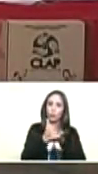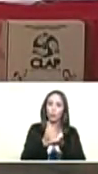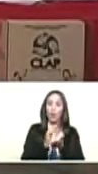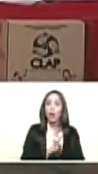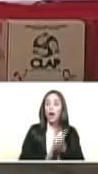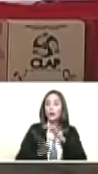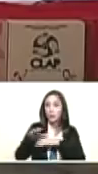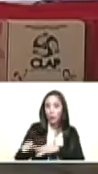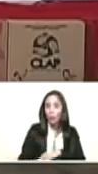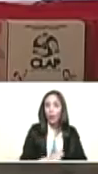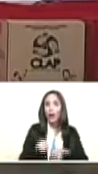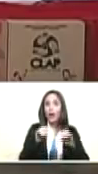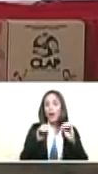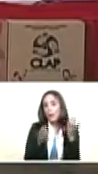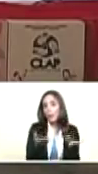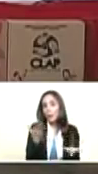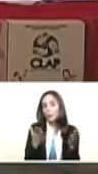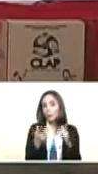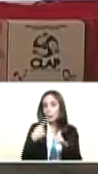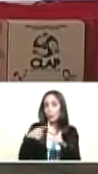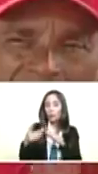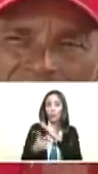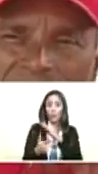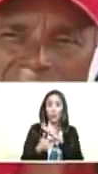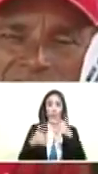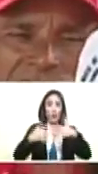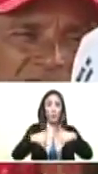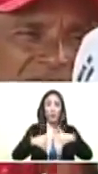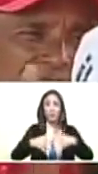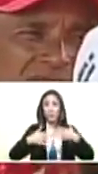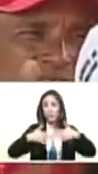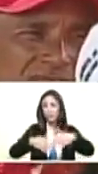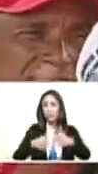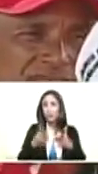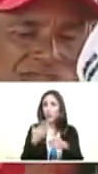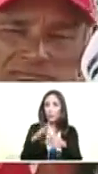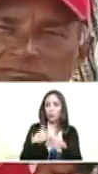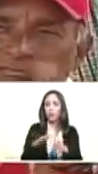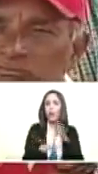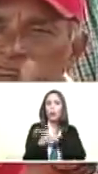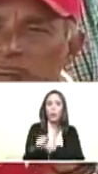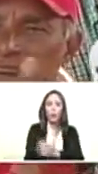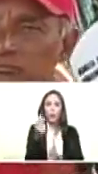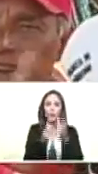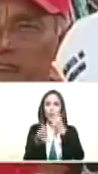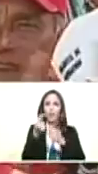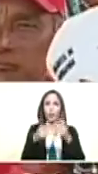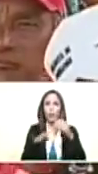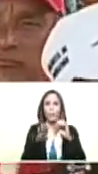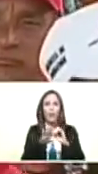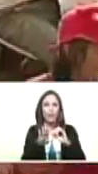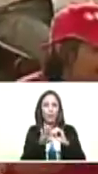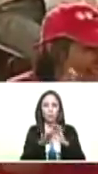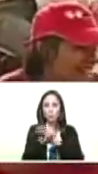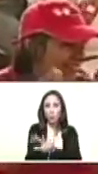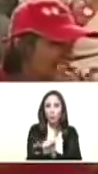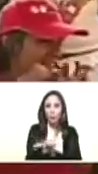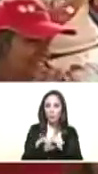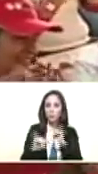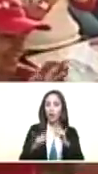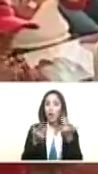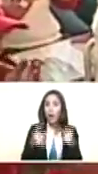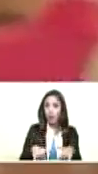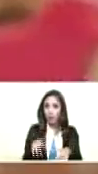en Petro. Los equipos que haya que traer. Para eso tenemos el Petro. Ah, ahora Venezuela tiene el